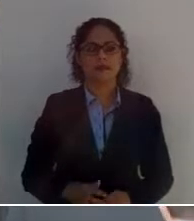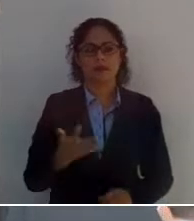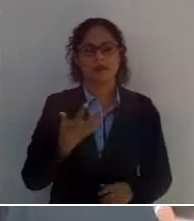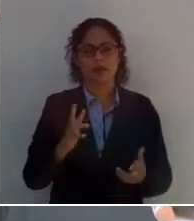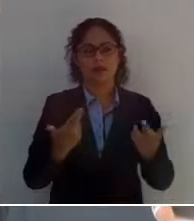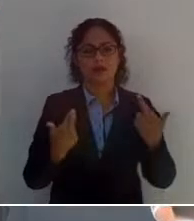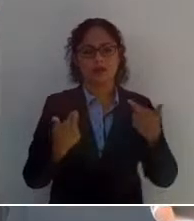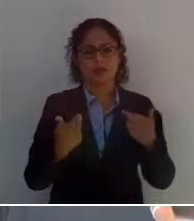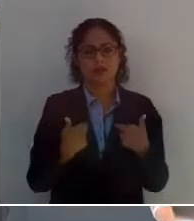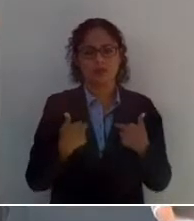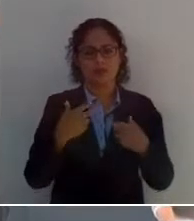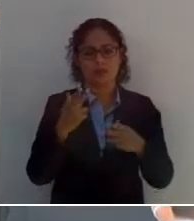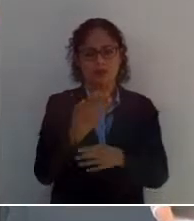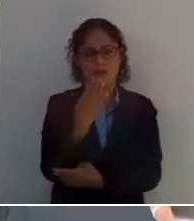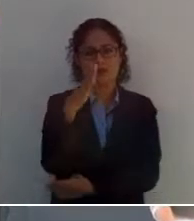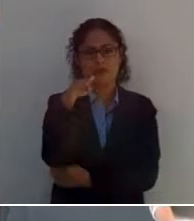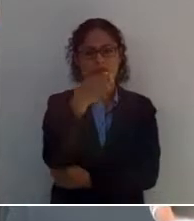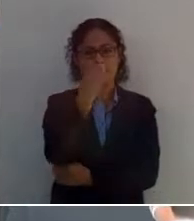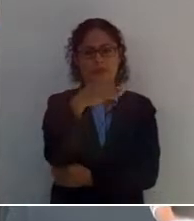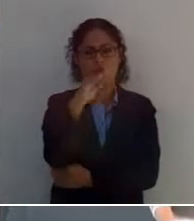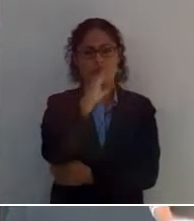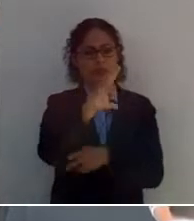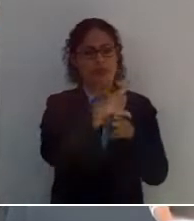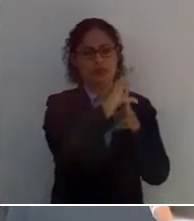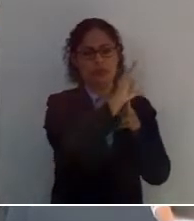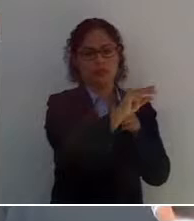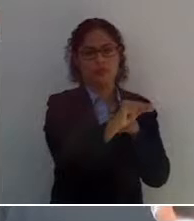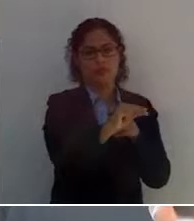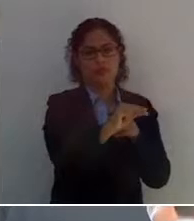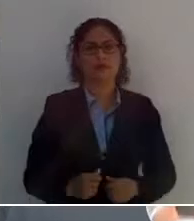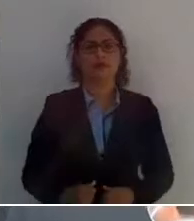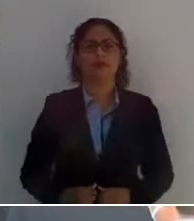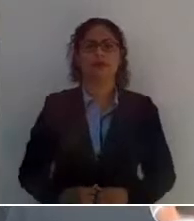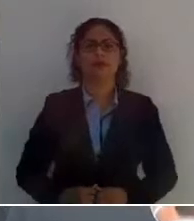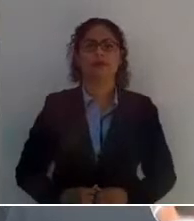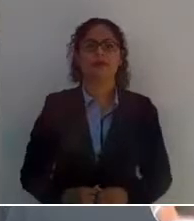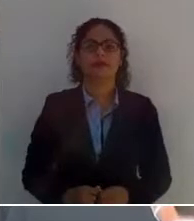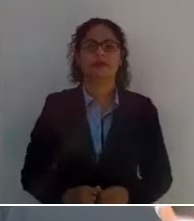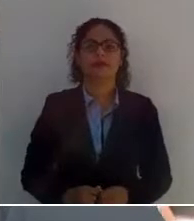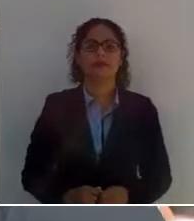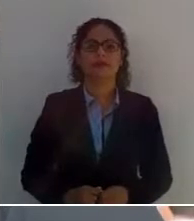Despedimos a nuestro lábaro patrio, que se retira a su nicho de honor.